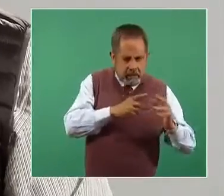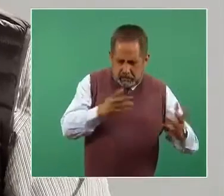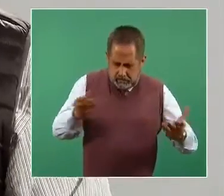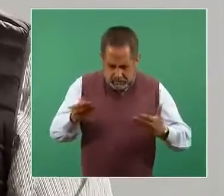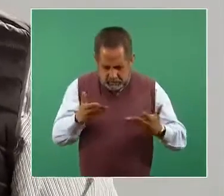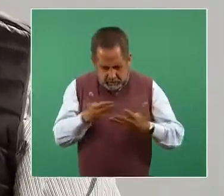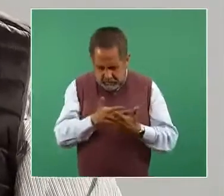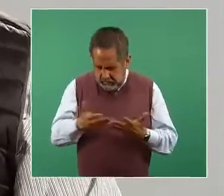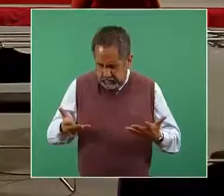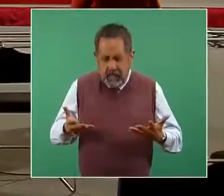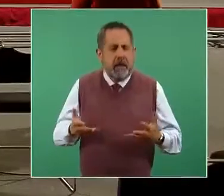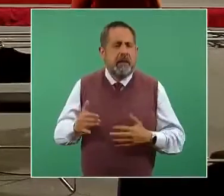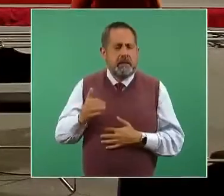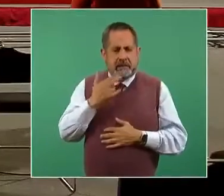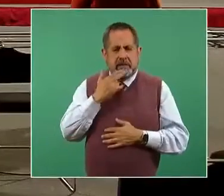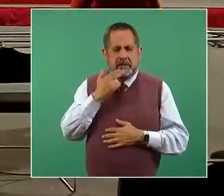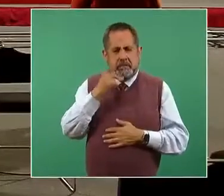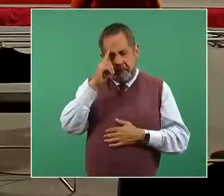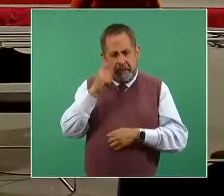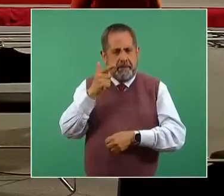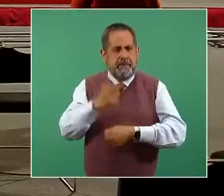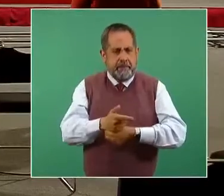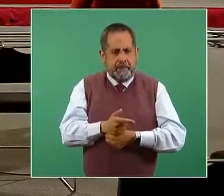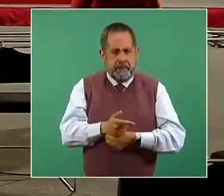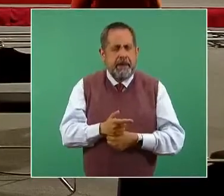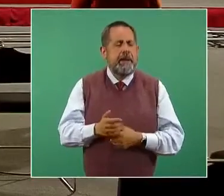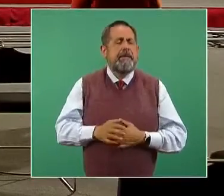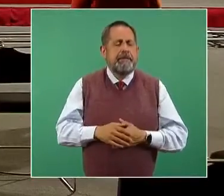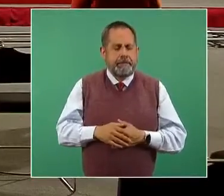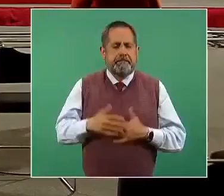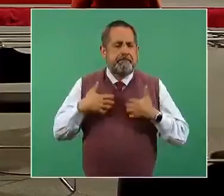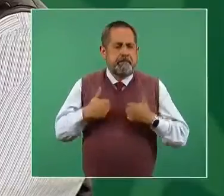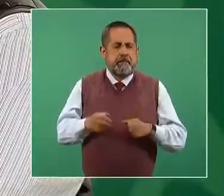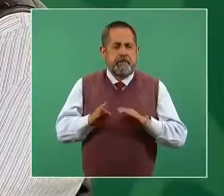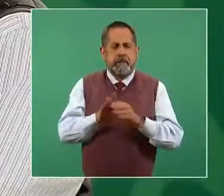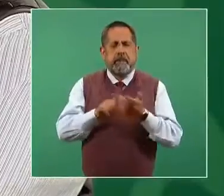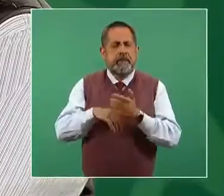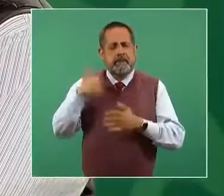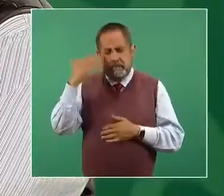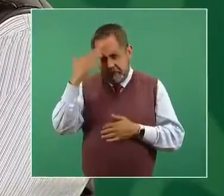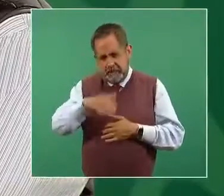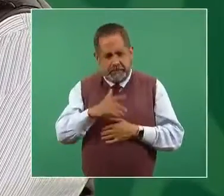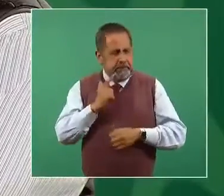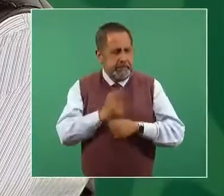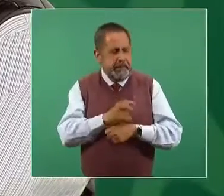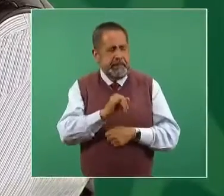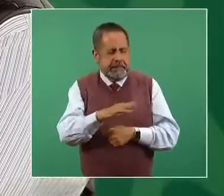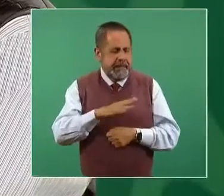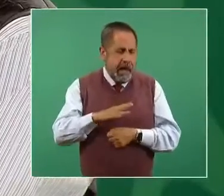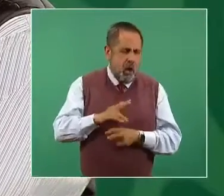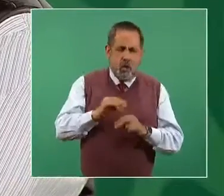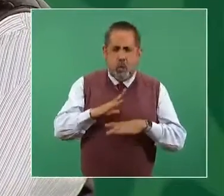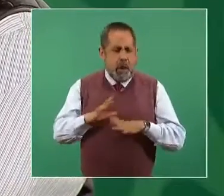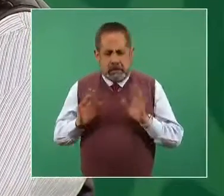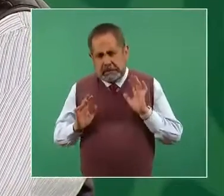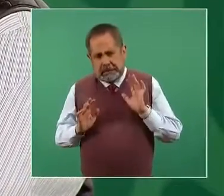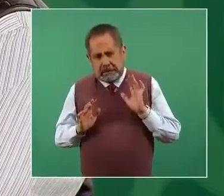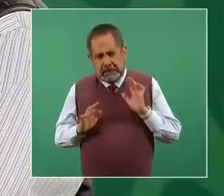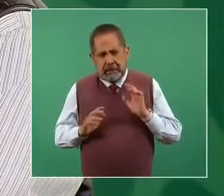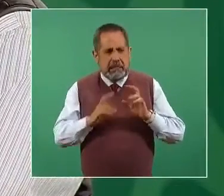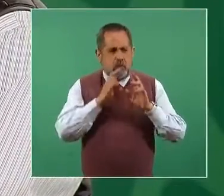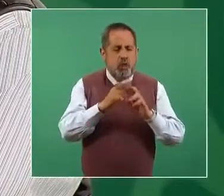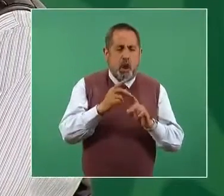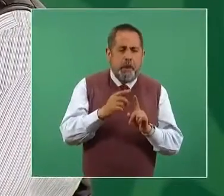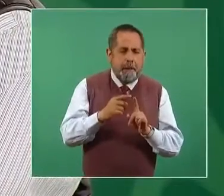es la que precisamente nos da los insumos para poder llevar a cabo la identificación ya en